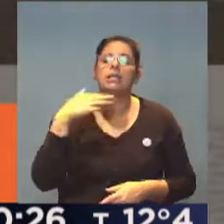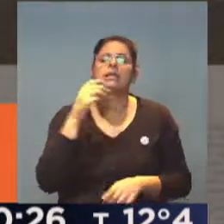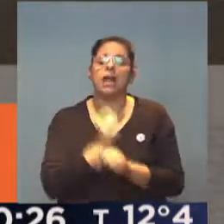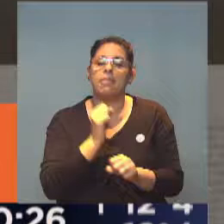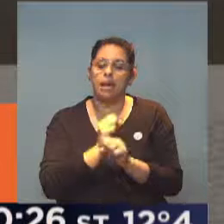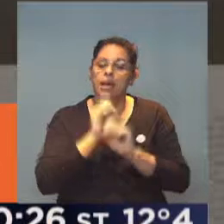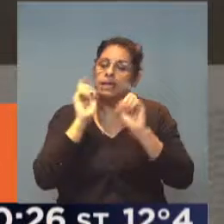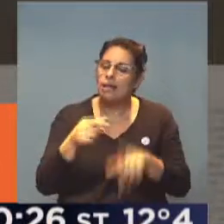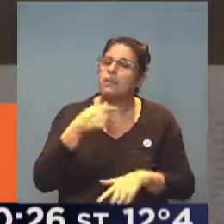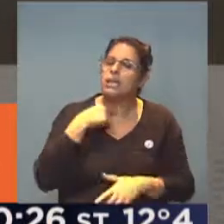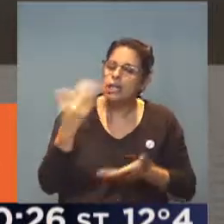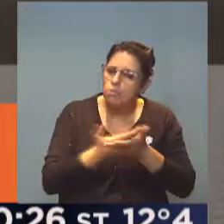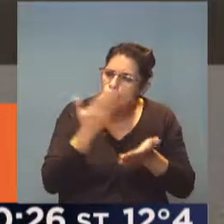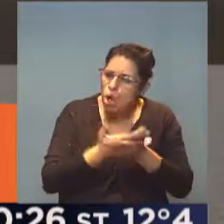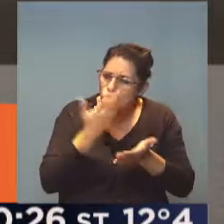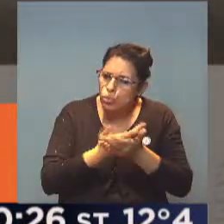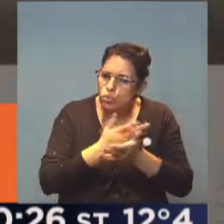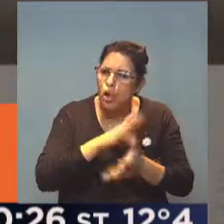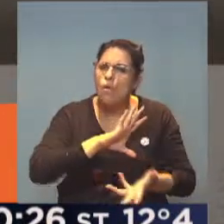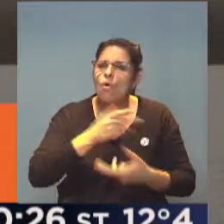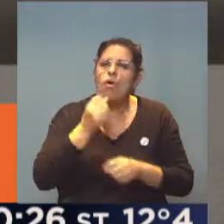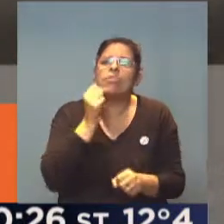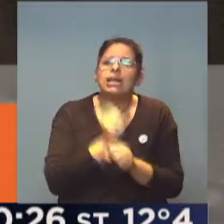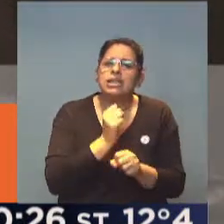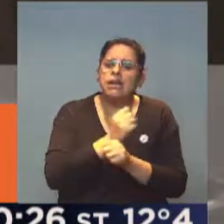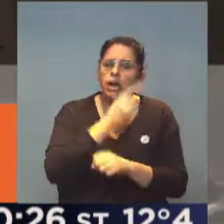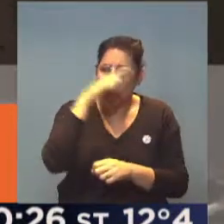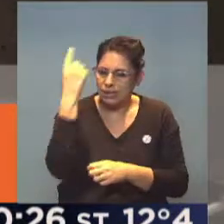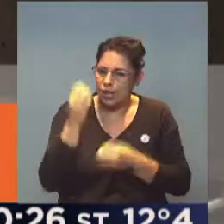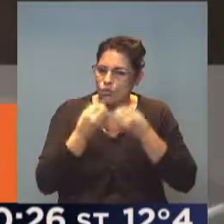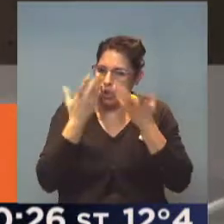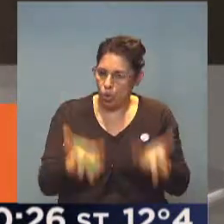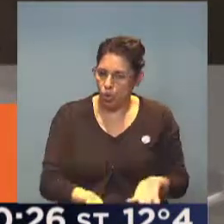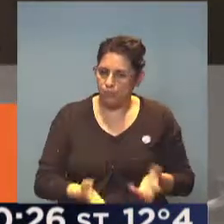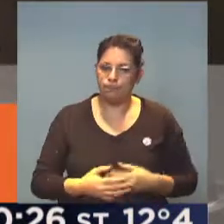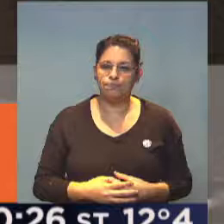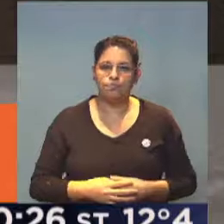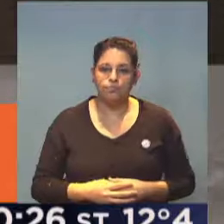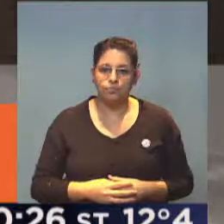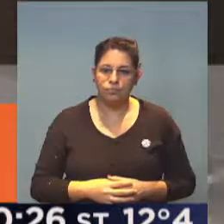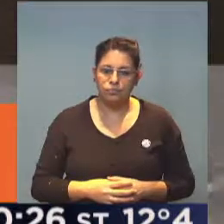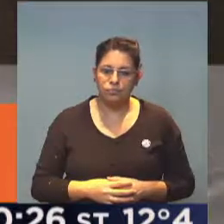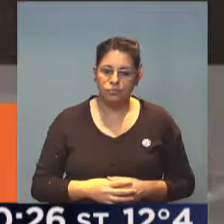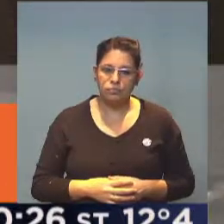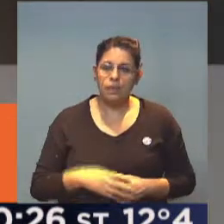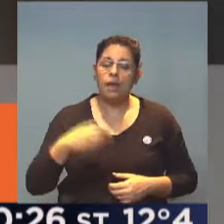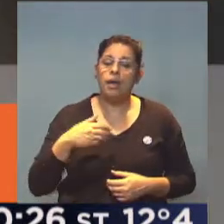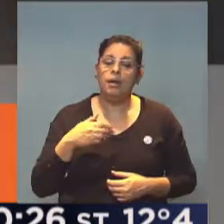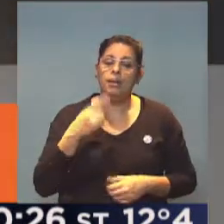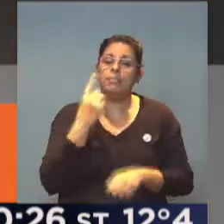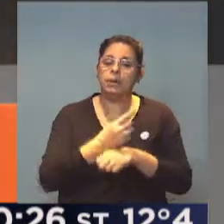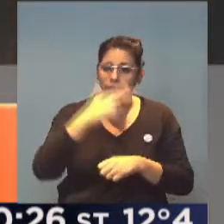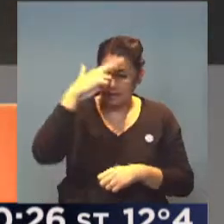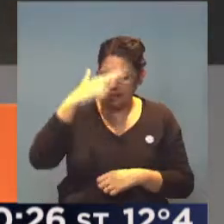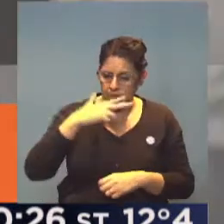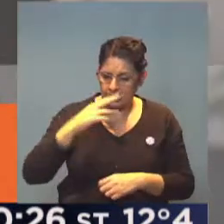estamos buscando mejorar la productividad, el funcionamiento del Estado. Entonces allí hemos definido que en el primer